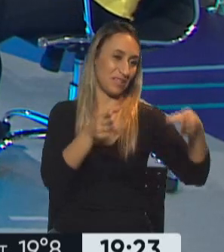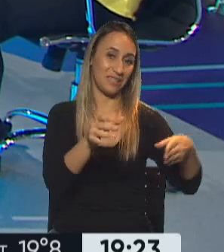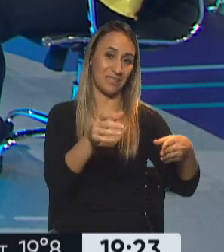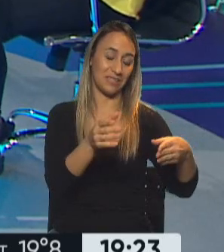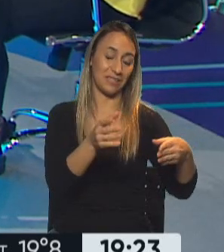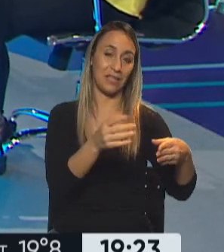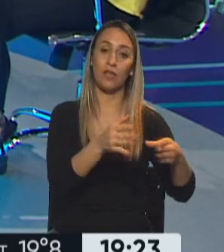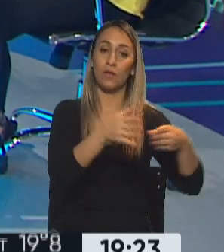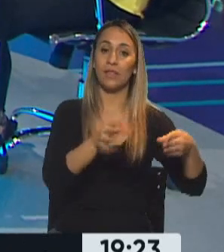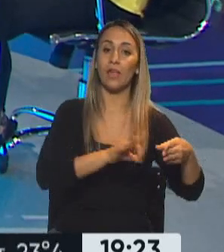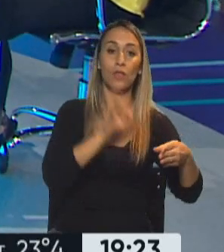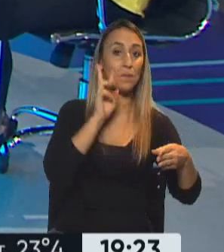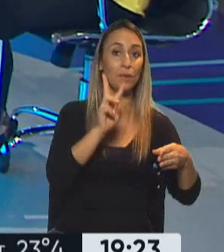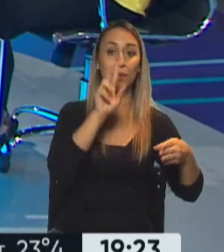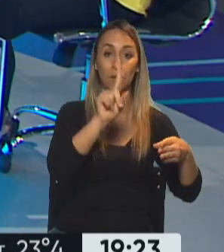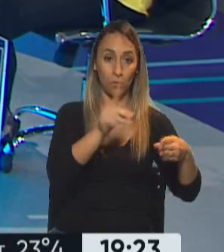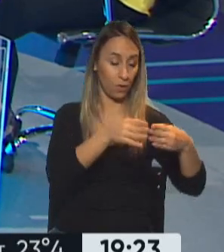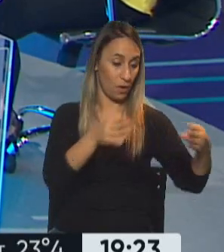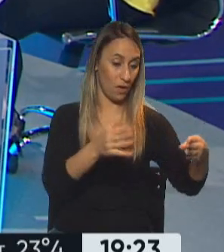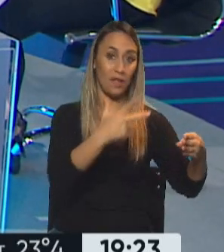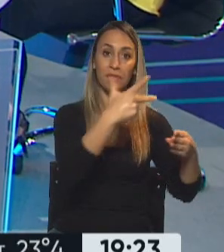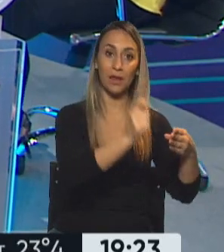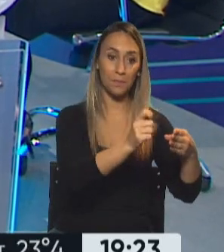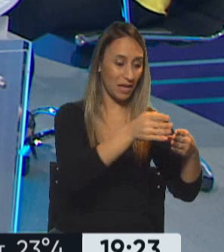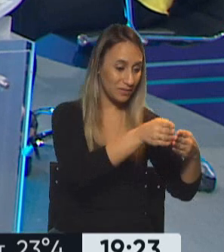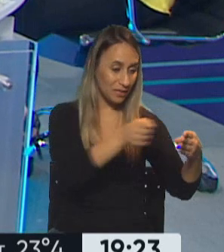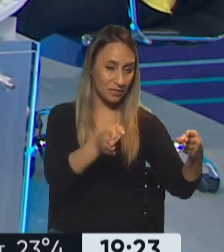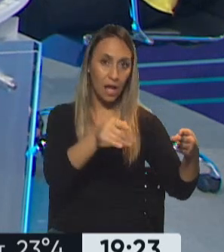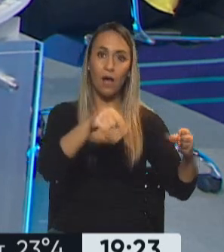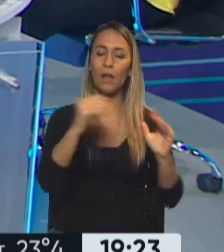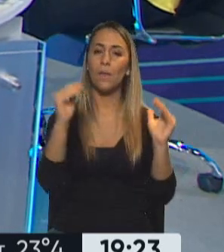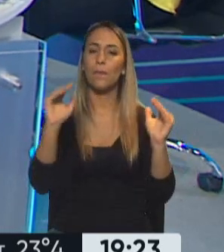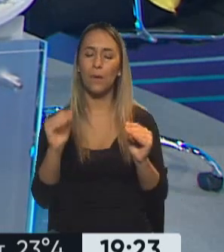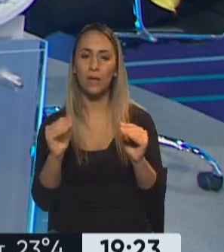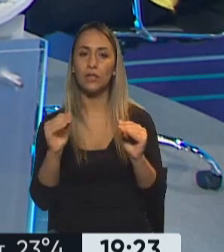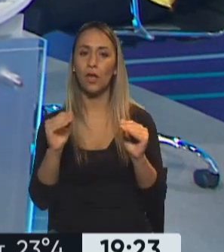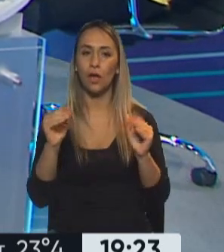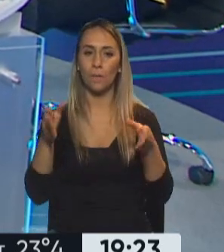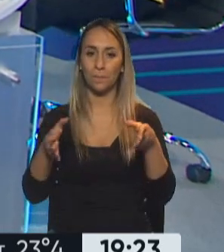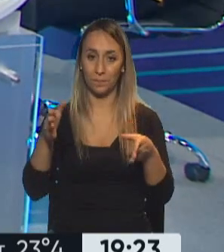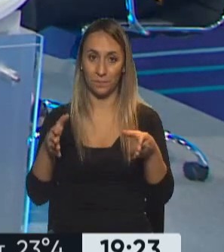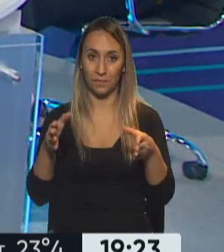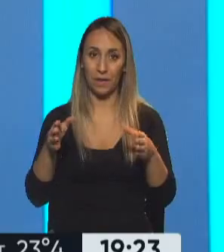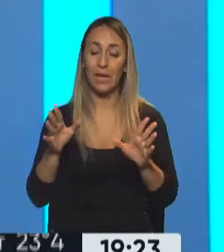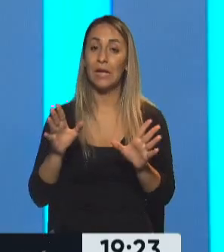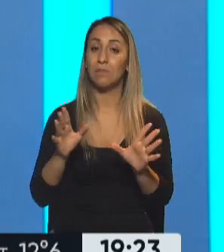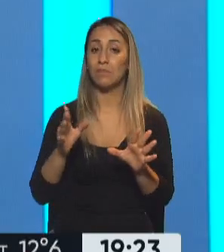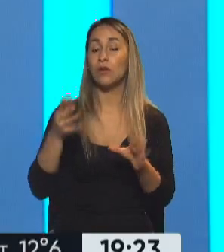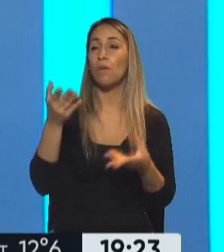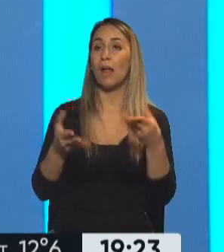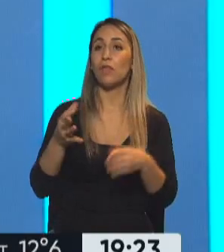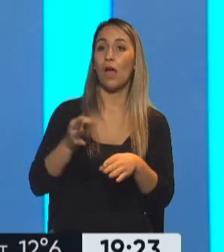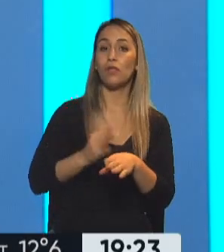al primer trimestre de 2021 y ya 3,5 puntos menor al primer trimestre de 2020. Bueno, o sea, a priori, digamos,